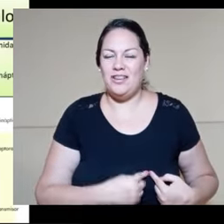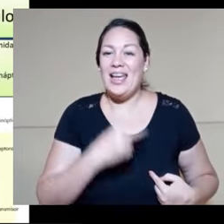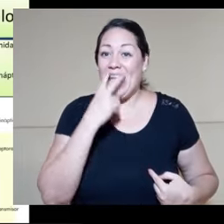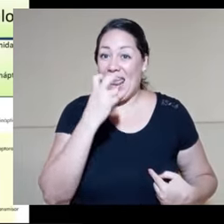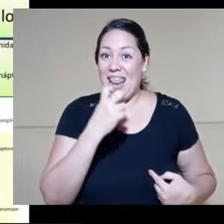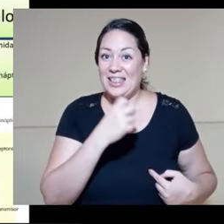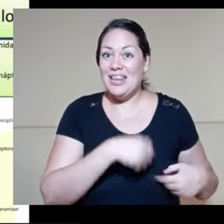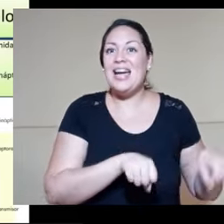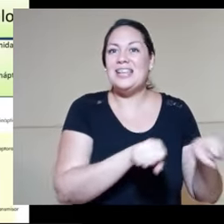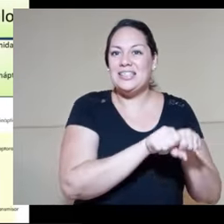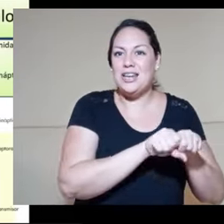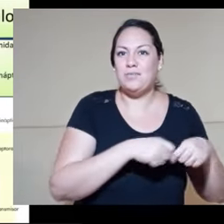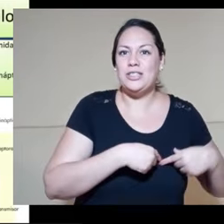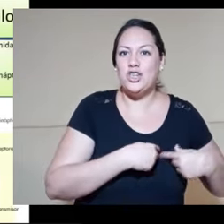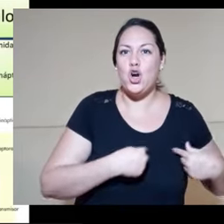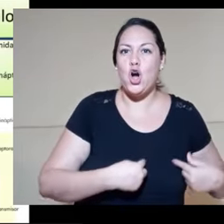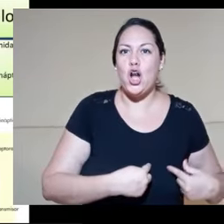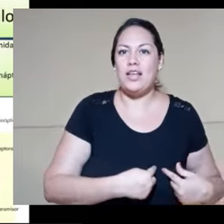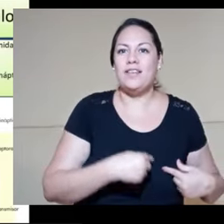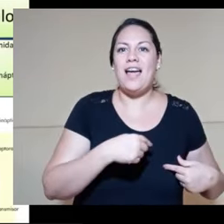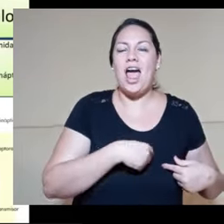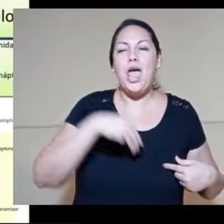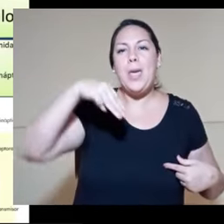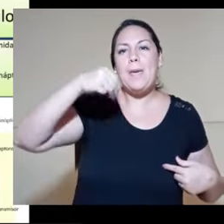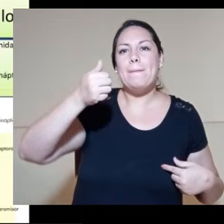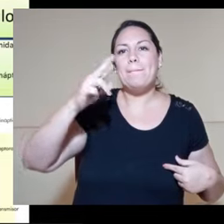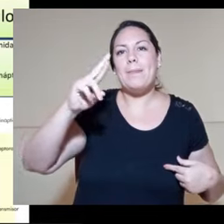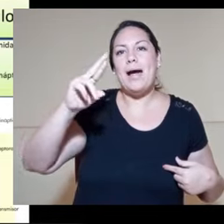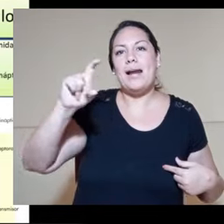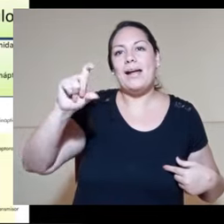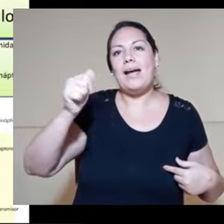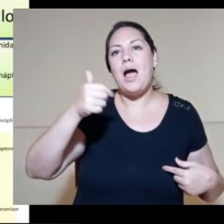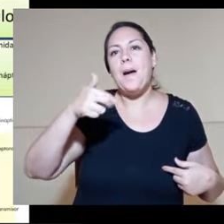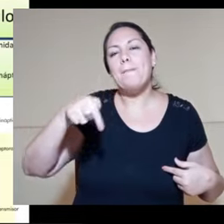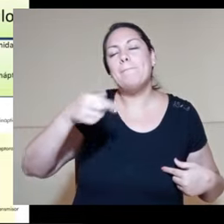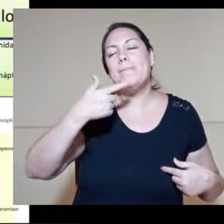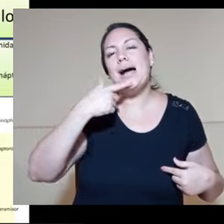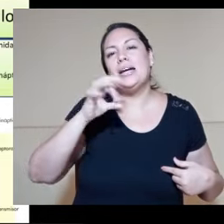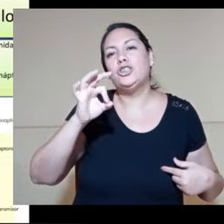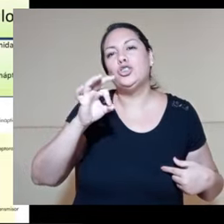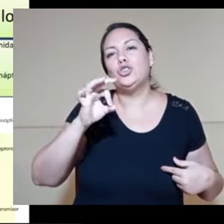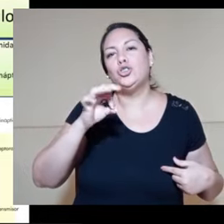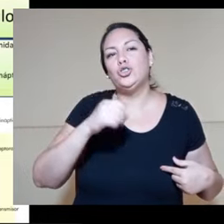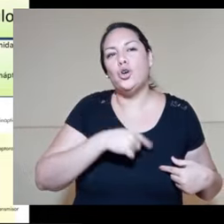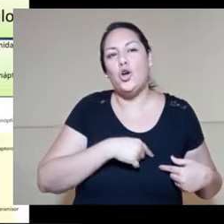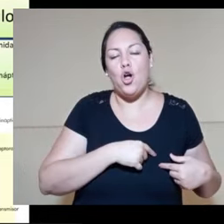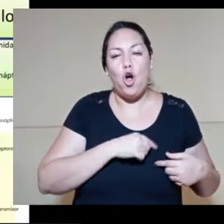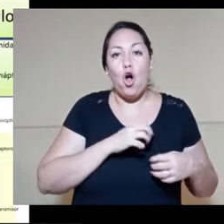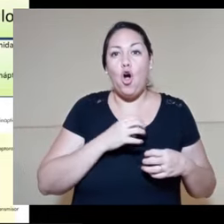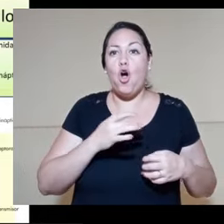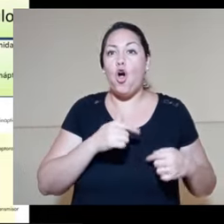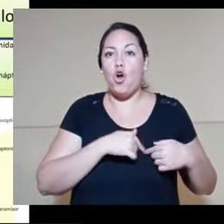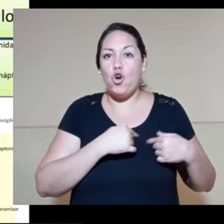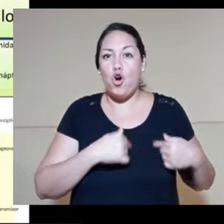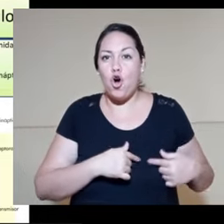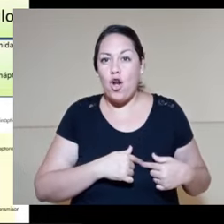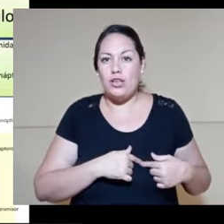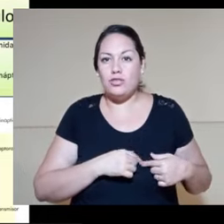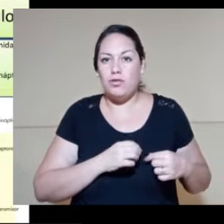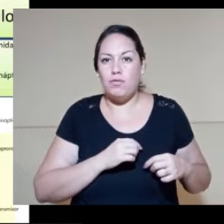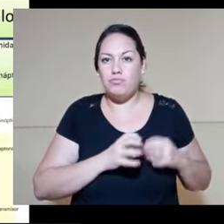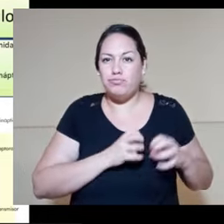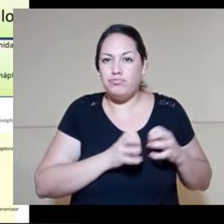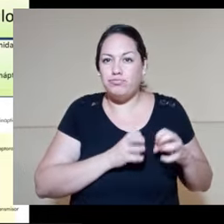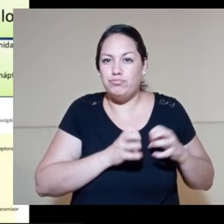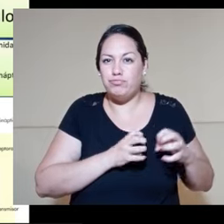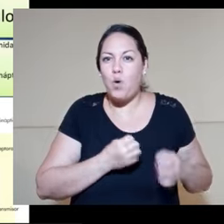corazón. En el corazón, por eso el corazón tenemos el marcapaso, que es nuestro nódulo, y por eso el corazón, desde